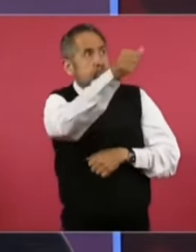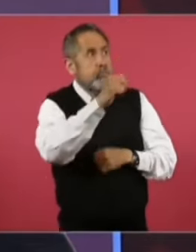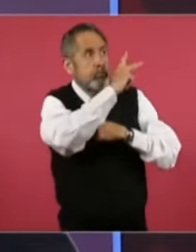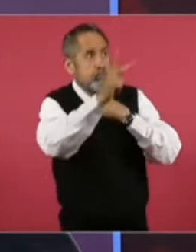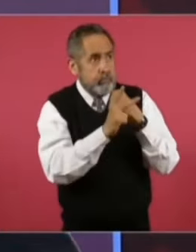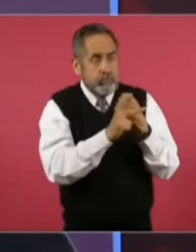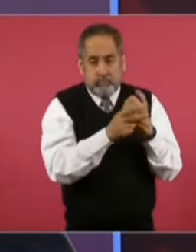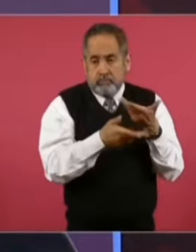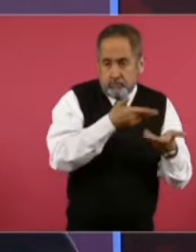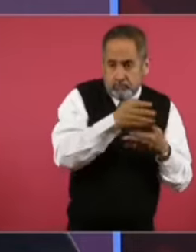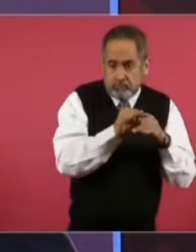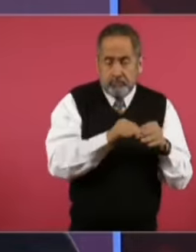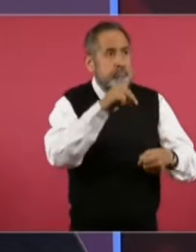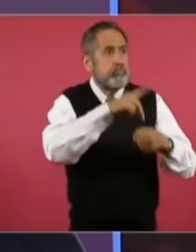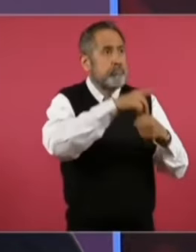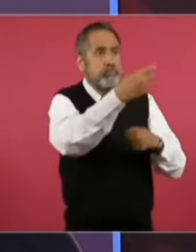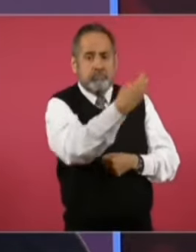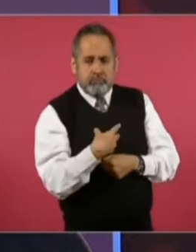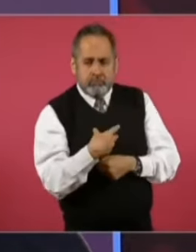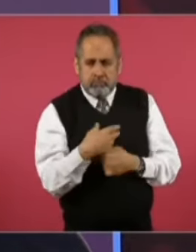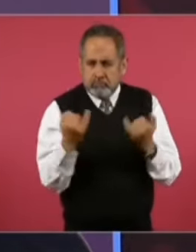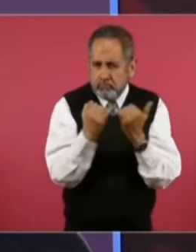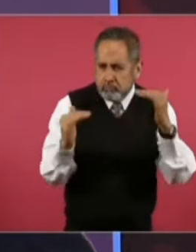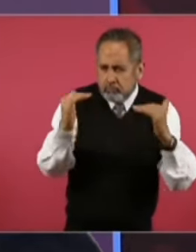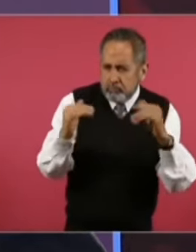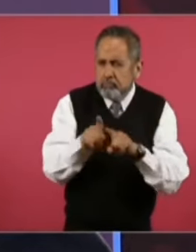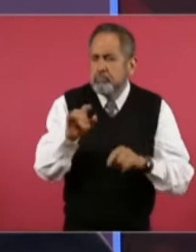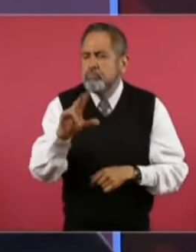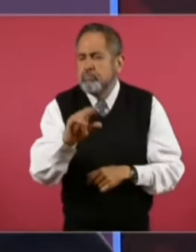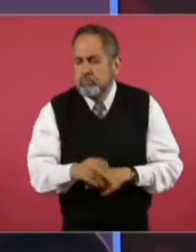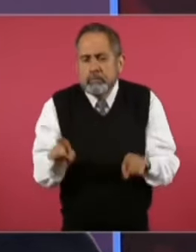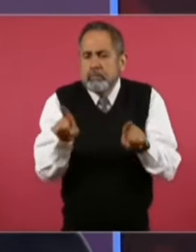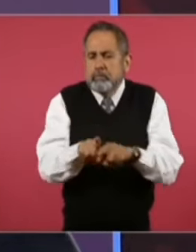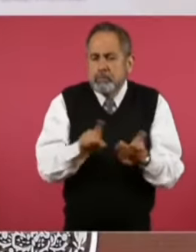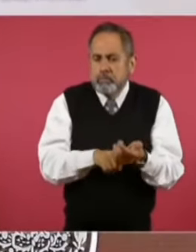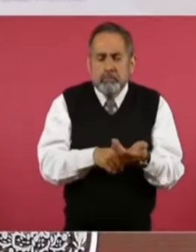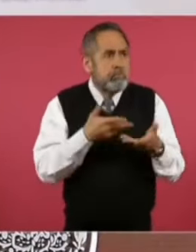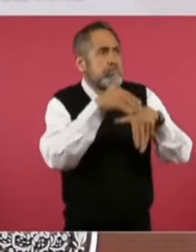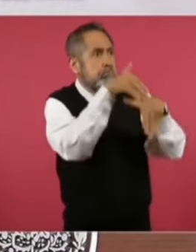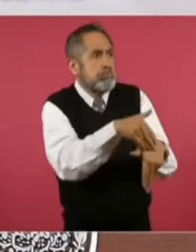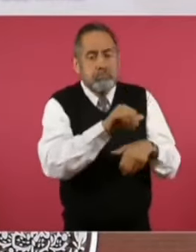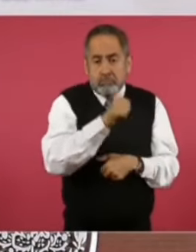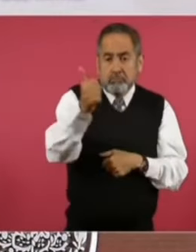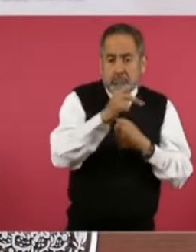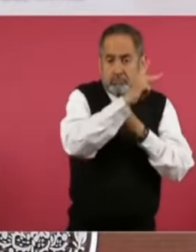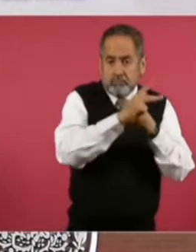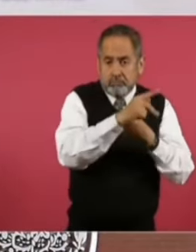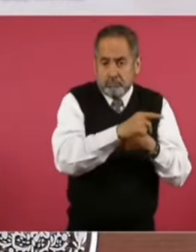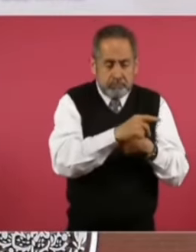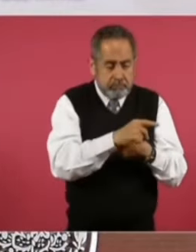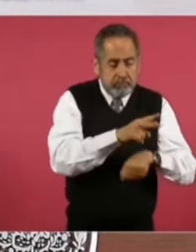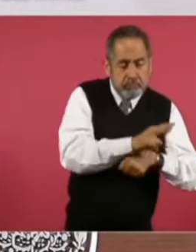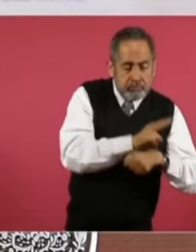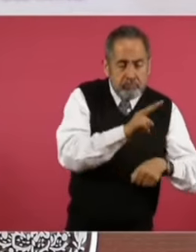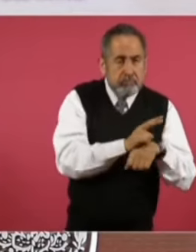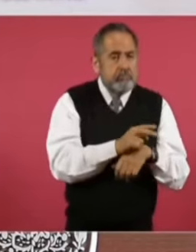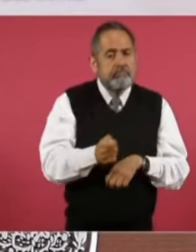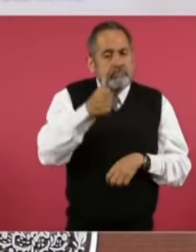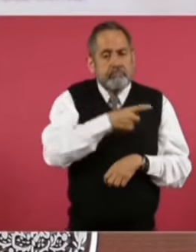Recibir donaciones es o no equivalente a prestar cierta clase de servicios o estar bajo la supervisión de gobiernos extranjeros.